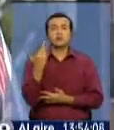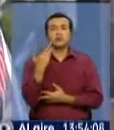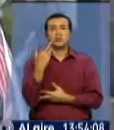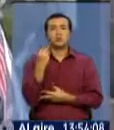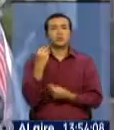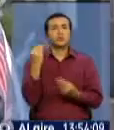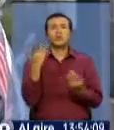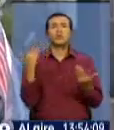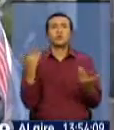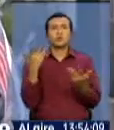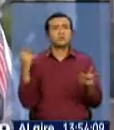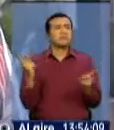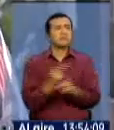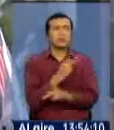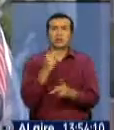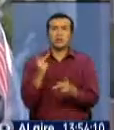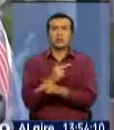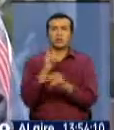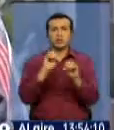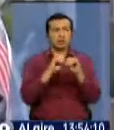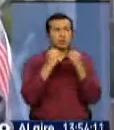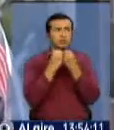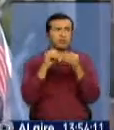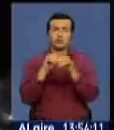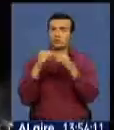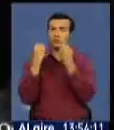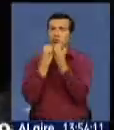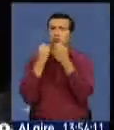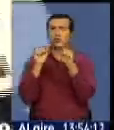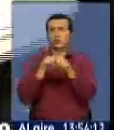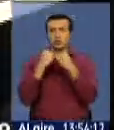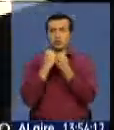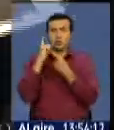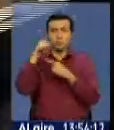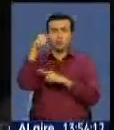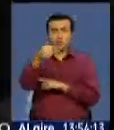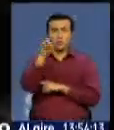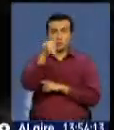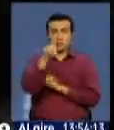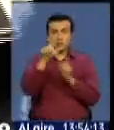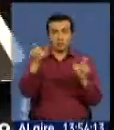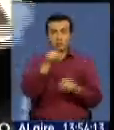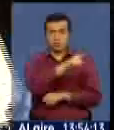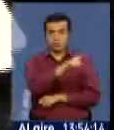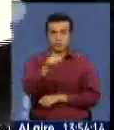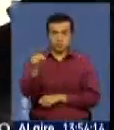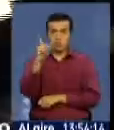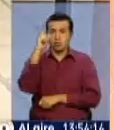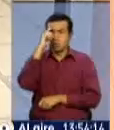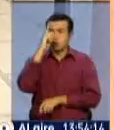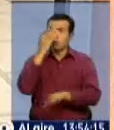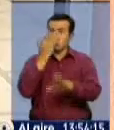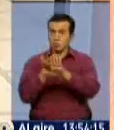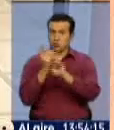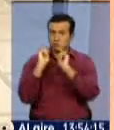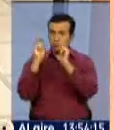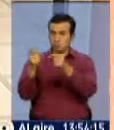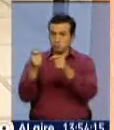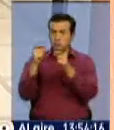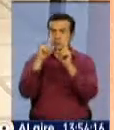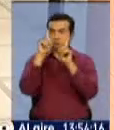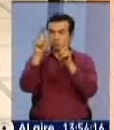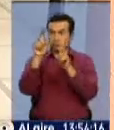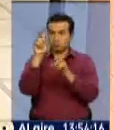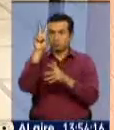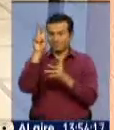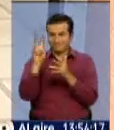de permanente amenaza a las organizaciones sociales. Hasta el próximo martes la ciudadanía podrá entregar al gobierno sus propuestas para la consulta.